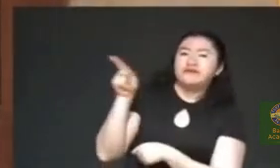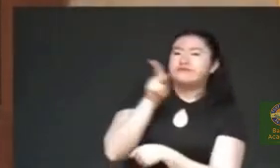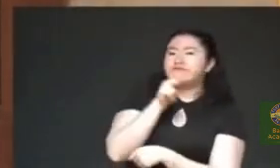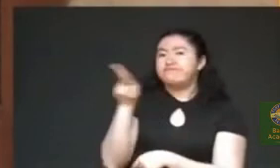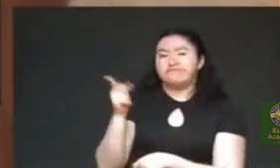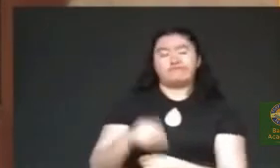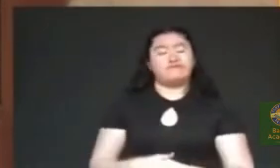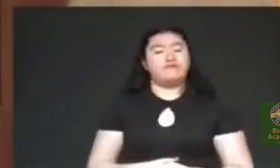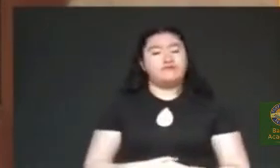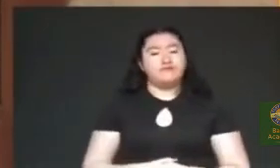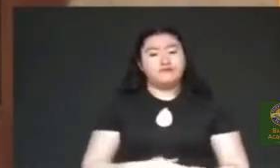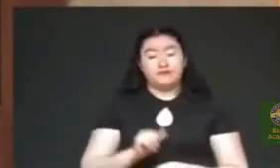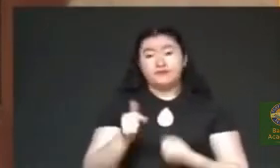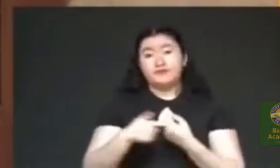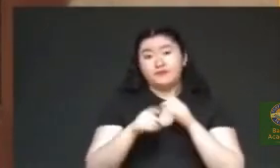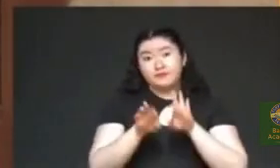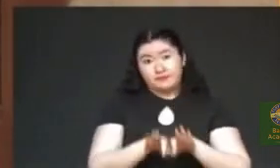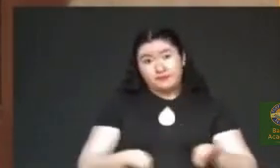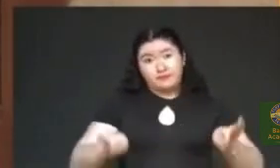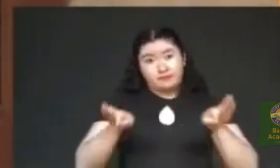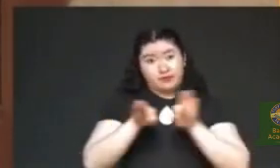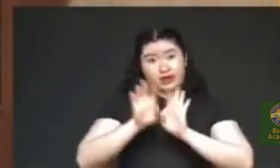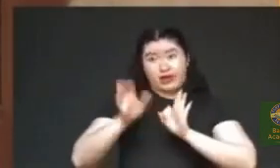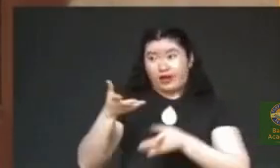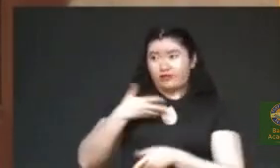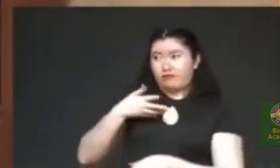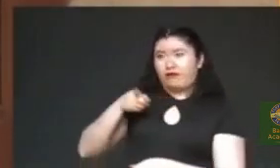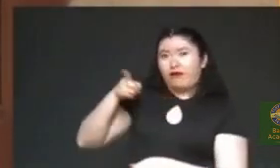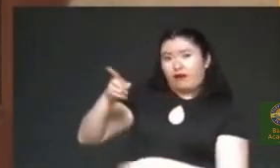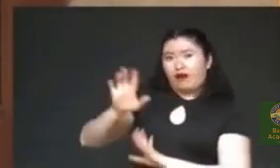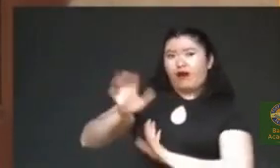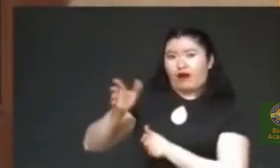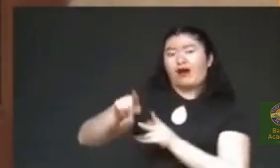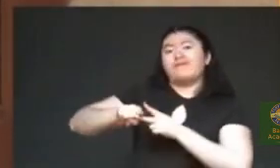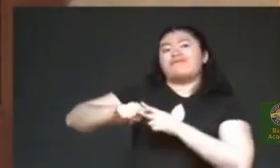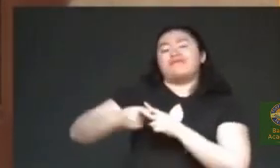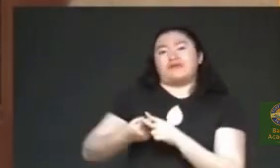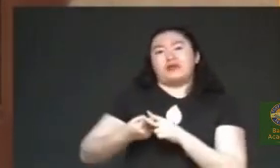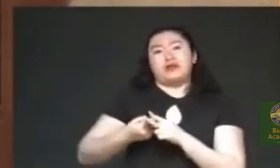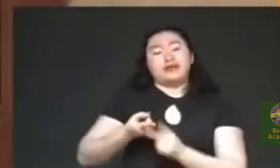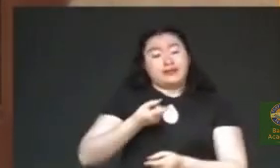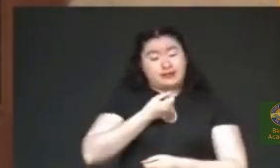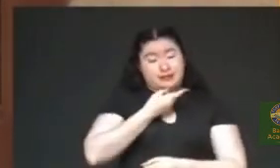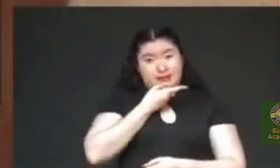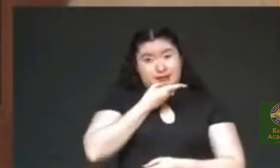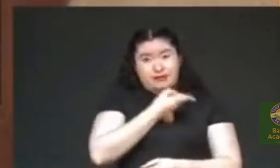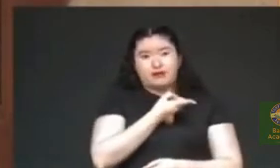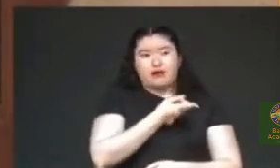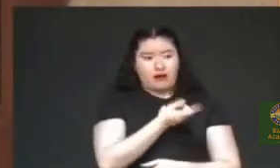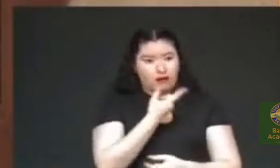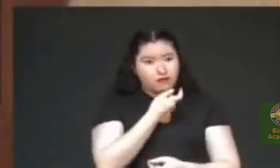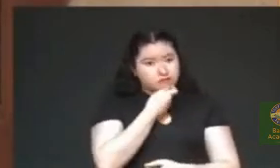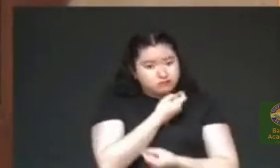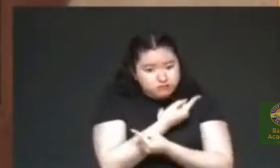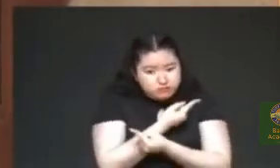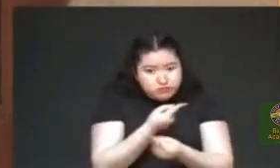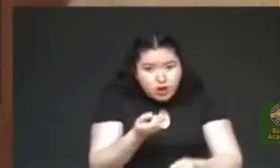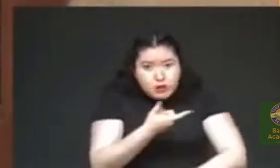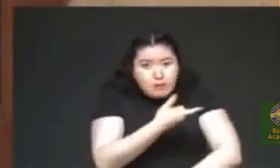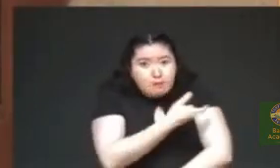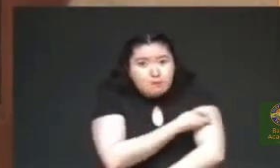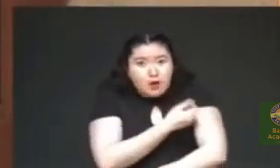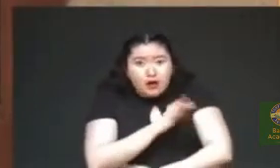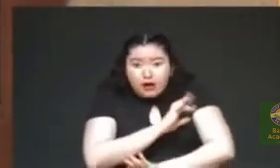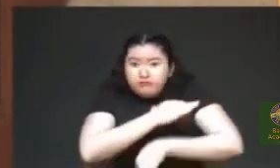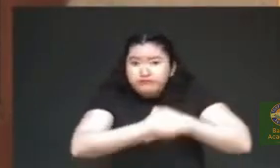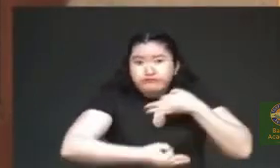importante, tenemos que partir de lo que existe. Alguien decía, bueno, que se vacunen a todos los niños. Pues sí, nada más que no existe en el